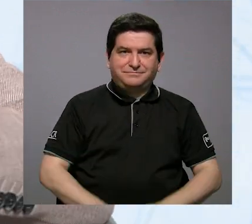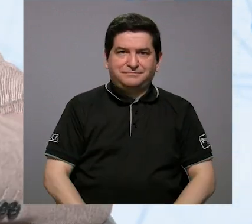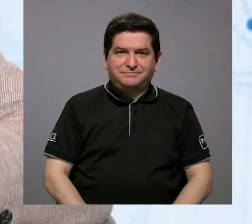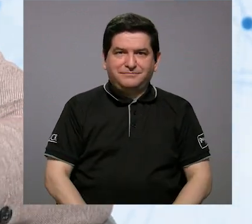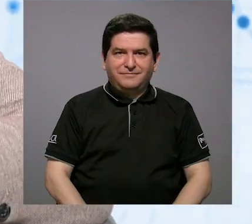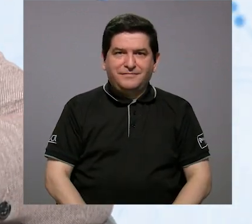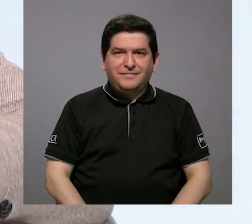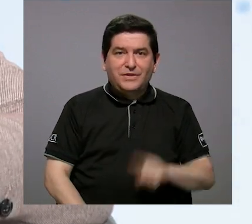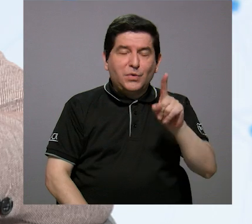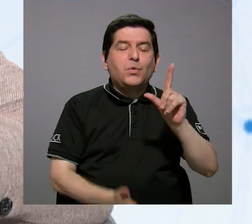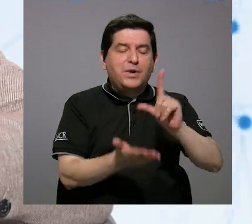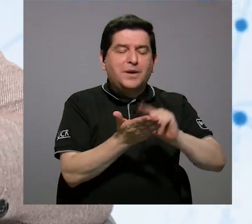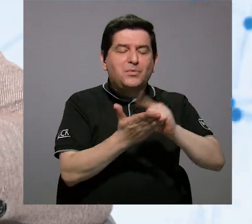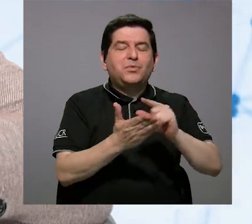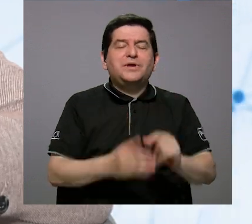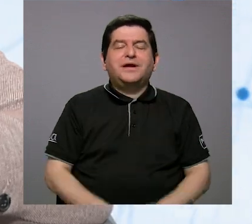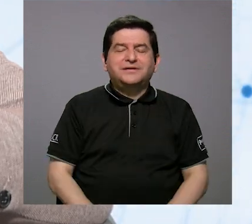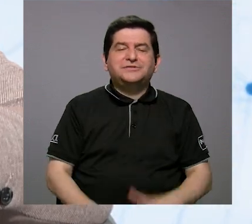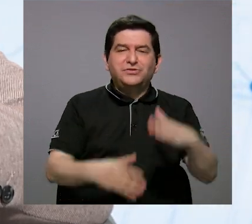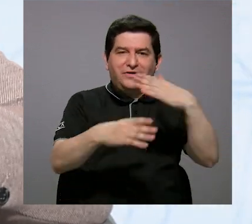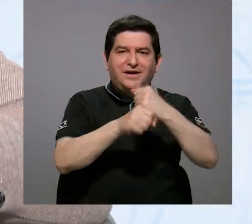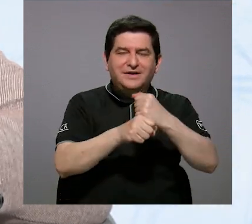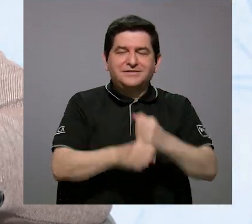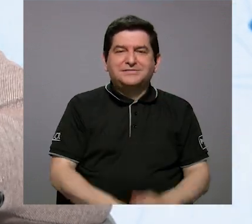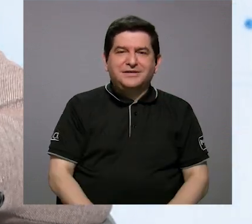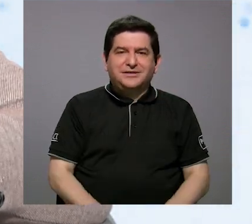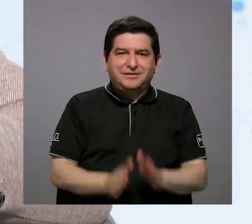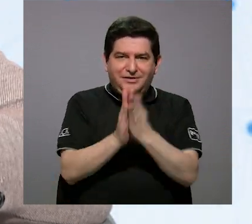hacer una publicación.